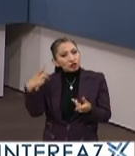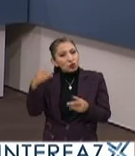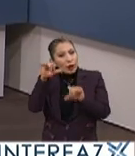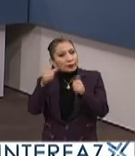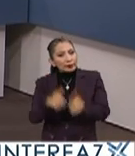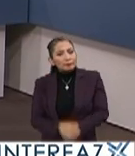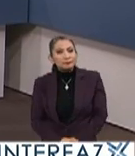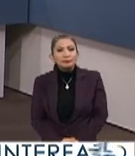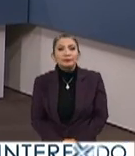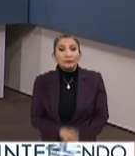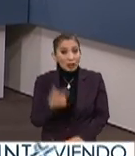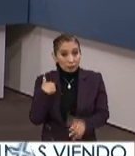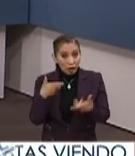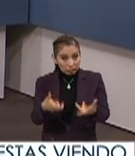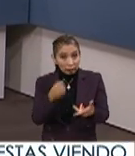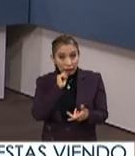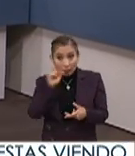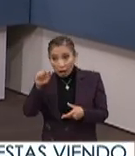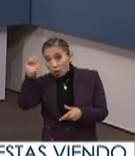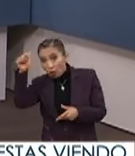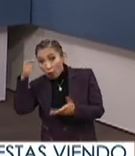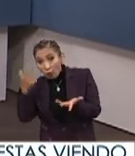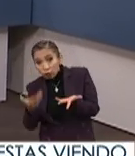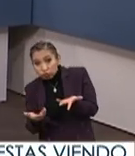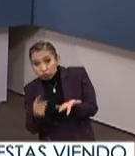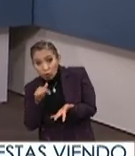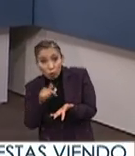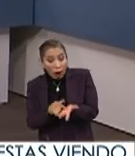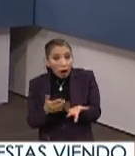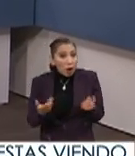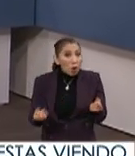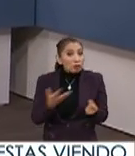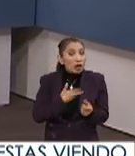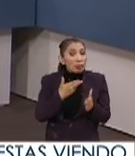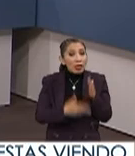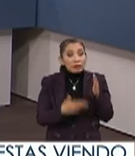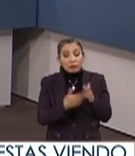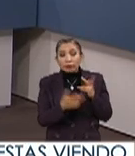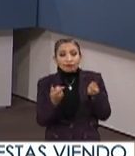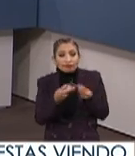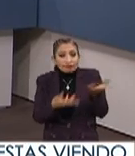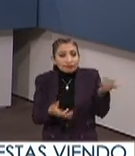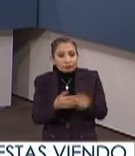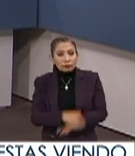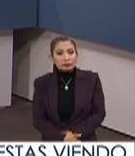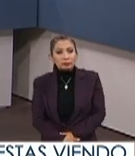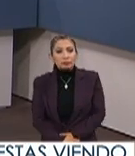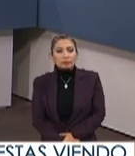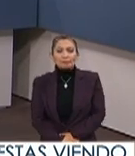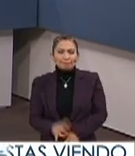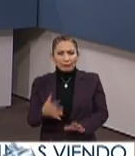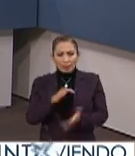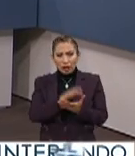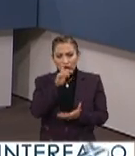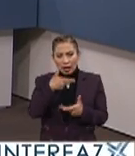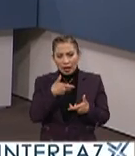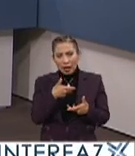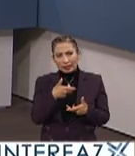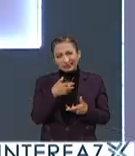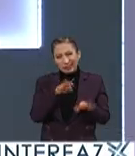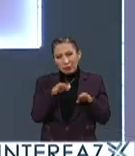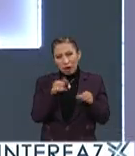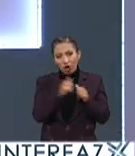su arte? ¿Es únicamente callejero? ¿También hace algunas exposiciones? ¿O tiene algún taller? En fin. Regularmente trabaja